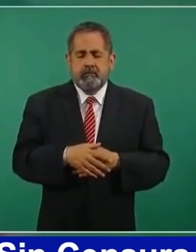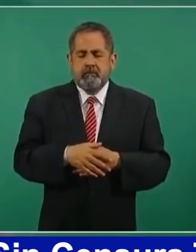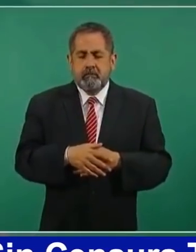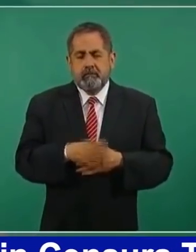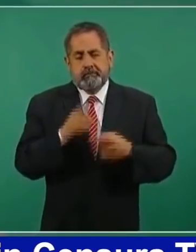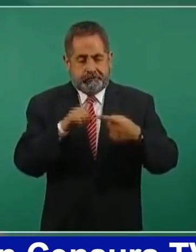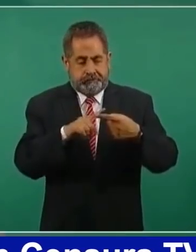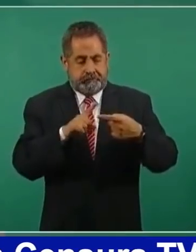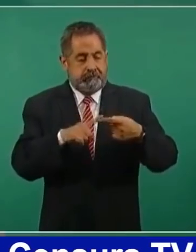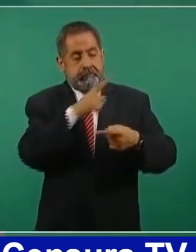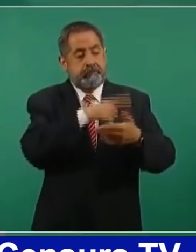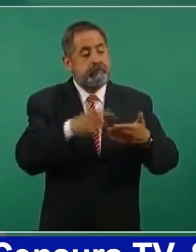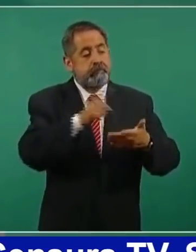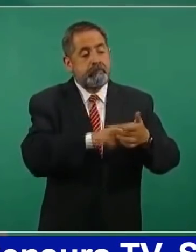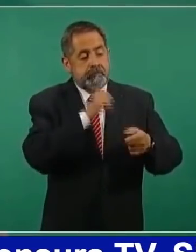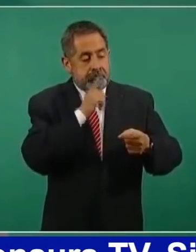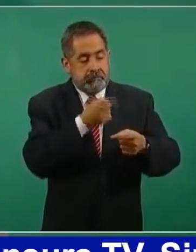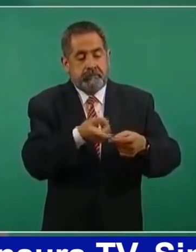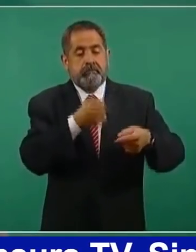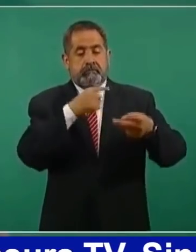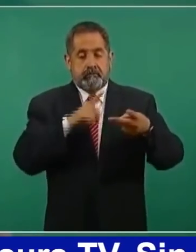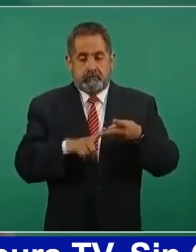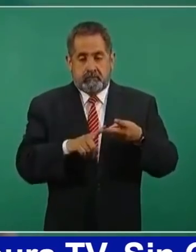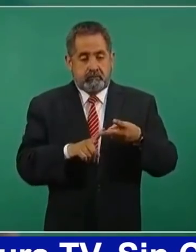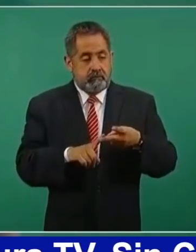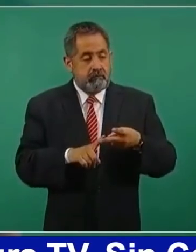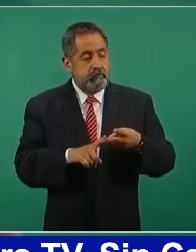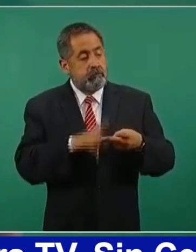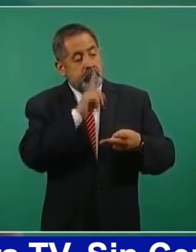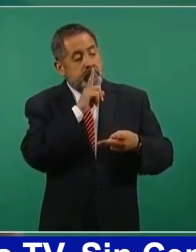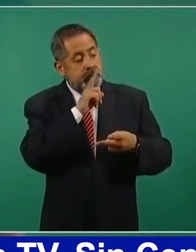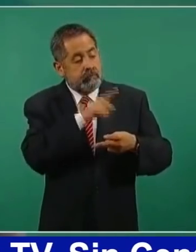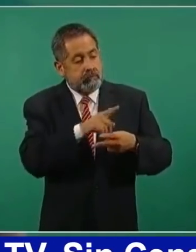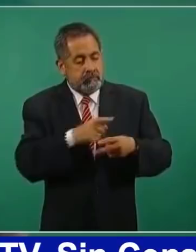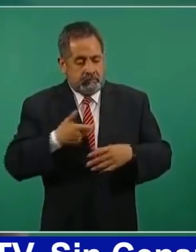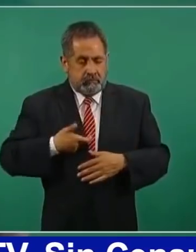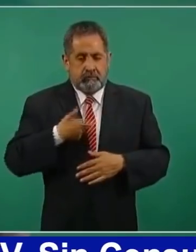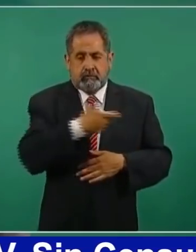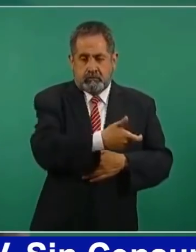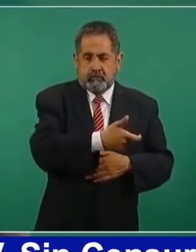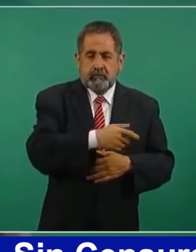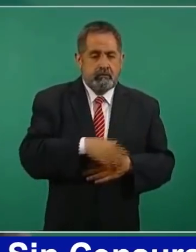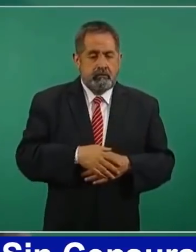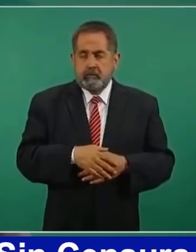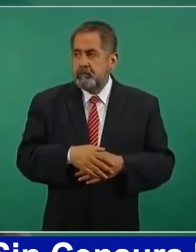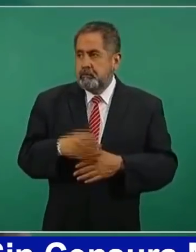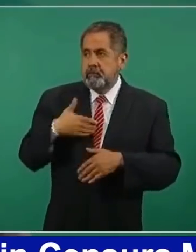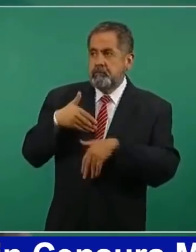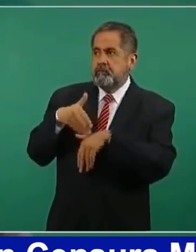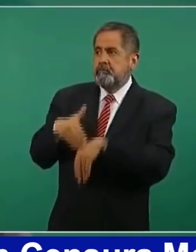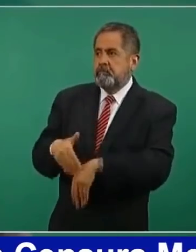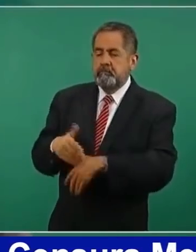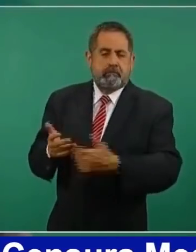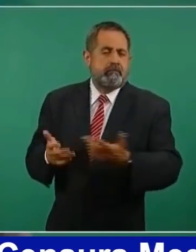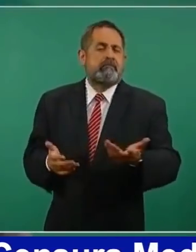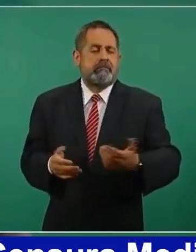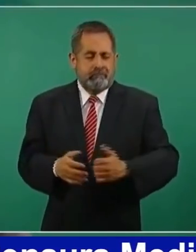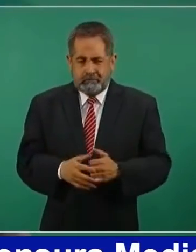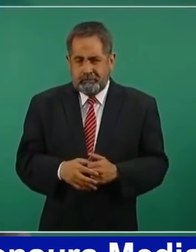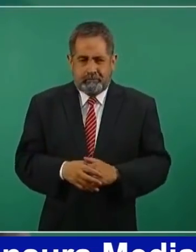sino de la compra de voluntades,